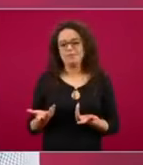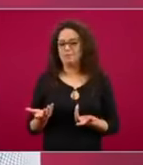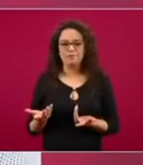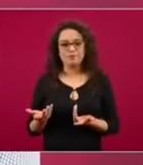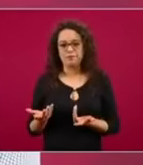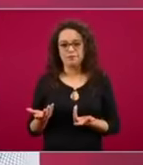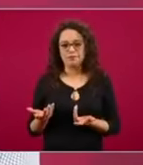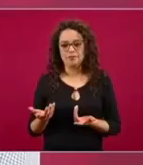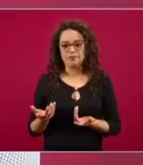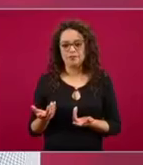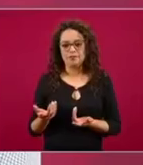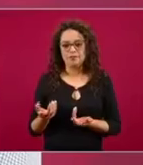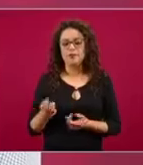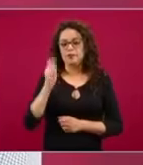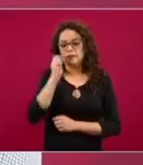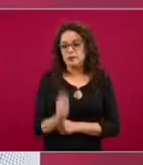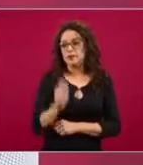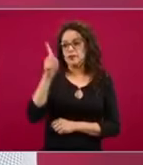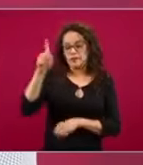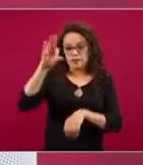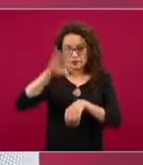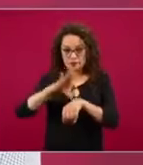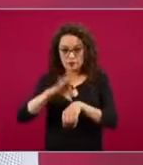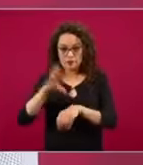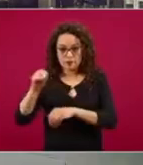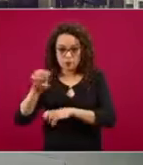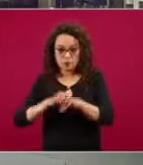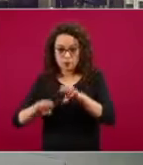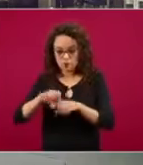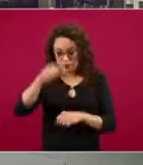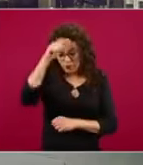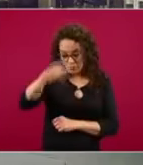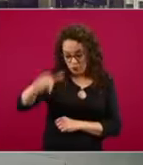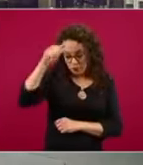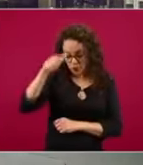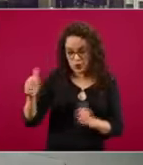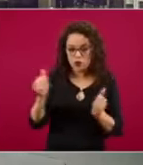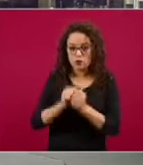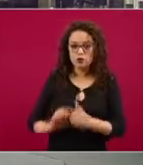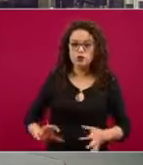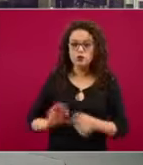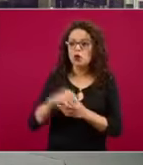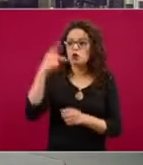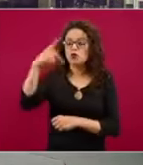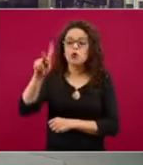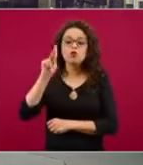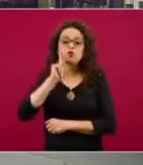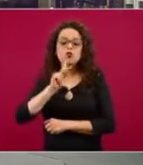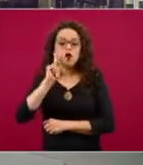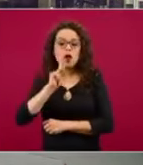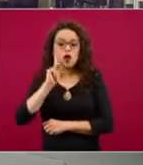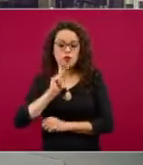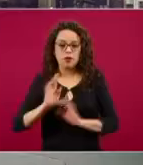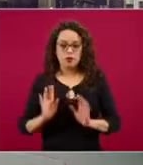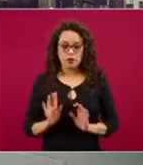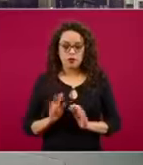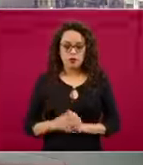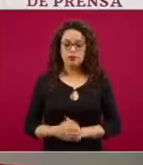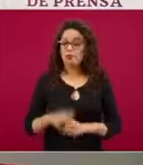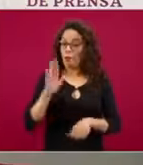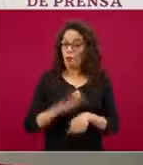consorcio hubieran encontrado en relación a sus ensayos. El siguiente paso, y un paso muy importante, es que